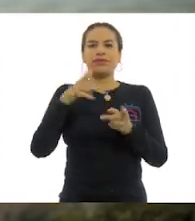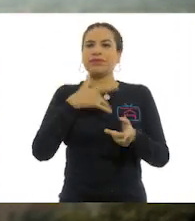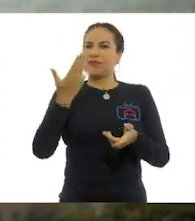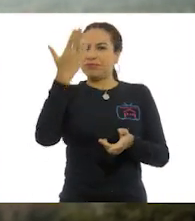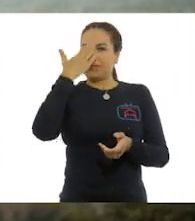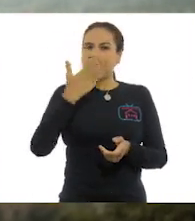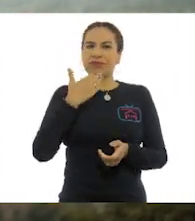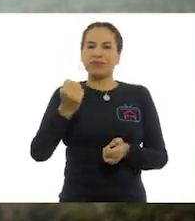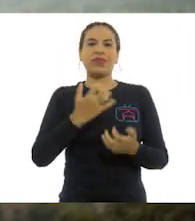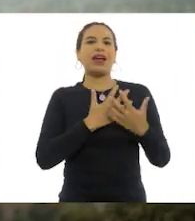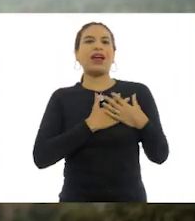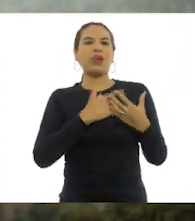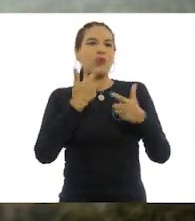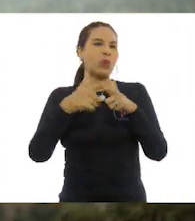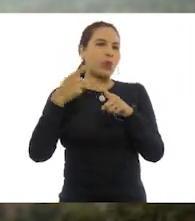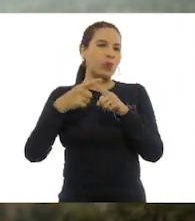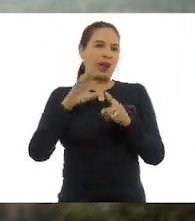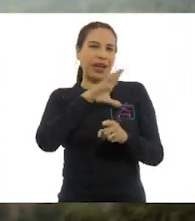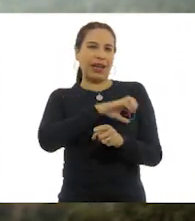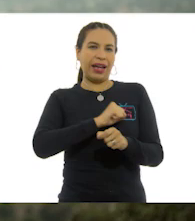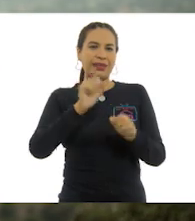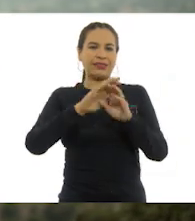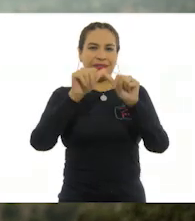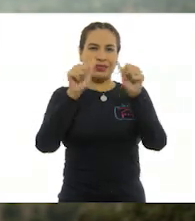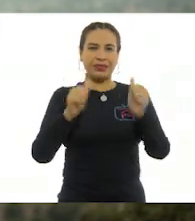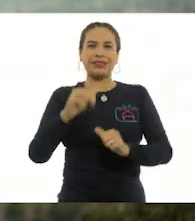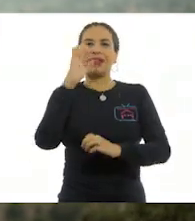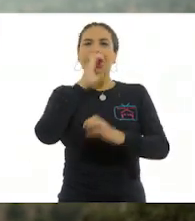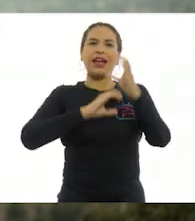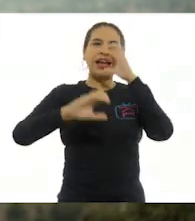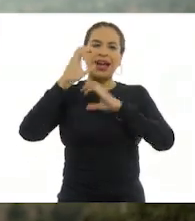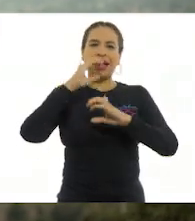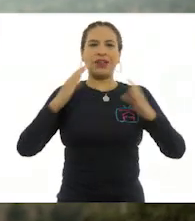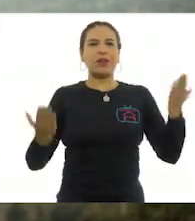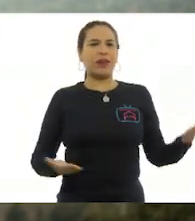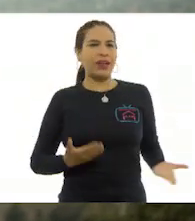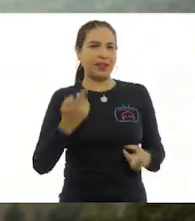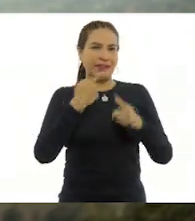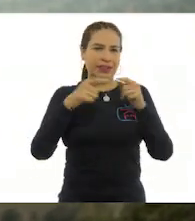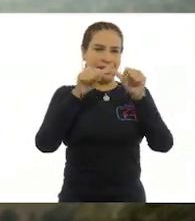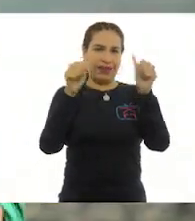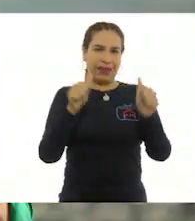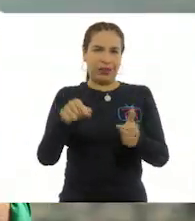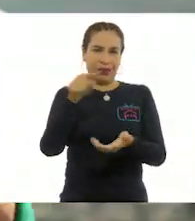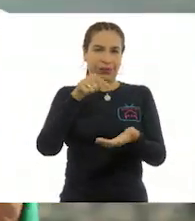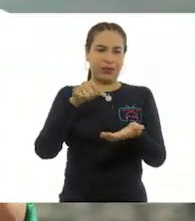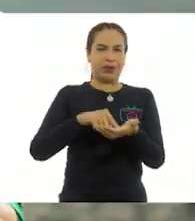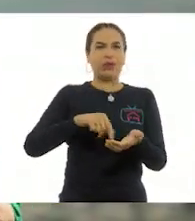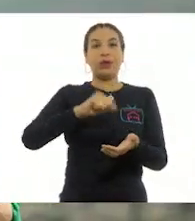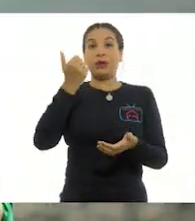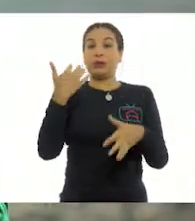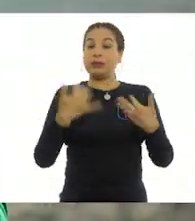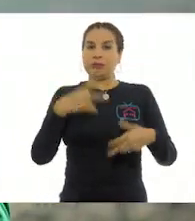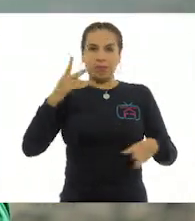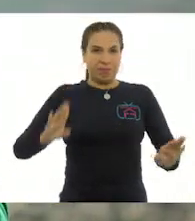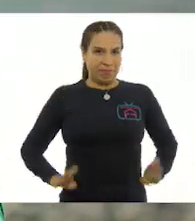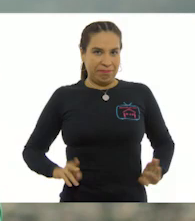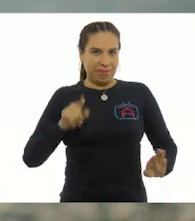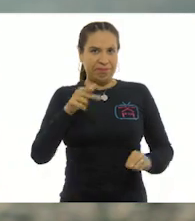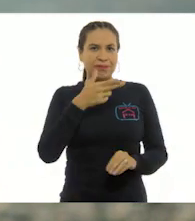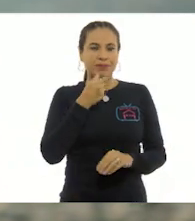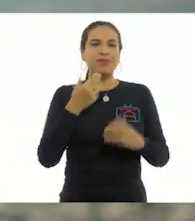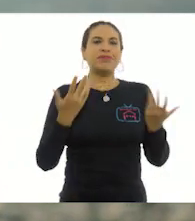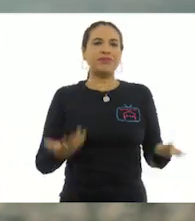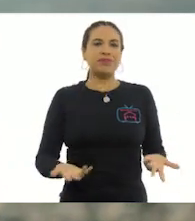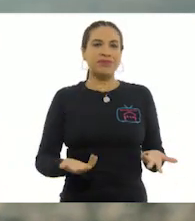talento y ese amor por las artes. Creó escuelas de cantos, escuelas de danza, todas las artes se practicaban aquí. Y otra gran cualidad de ese hombre